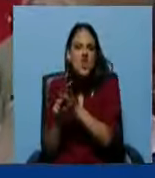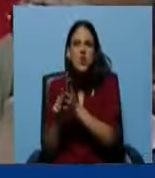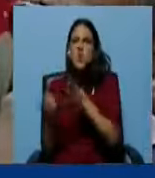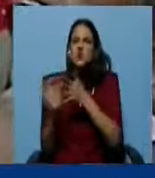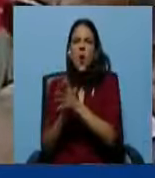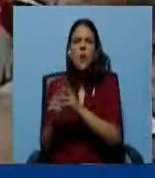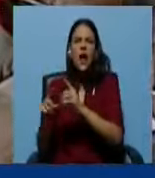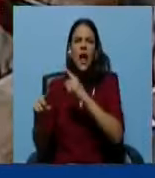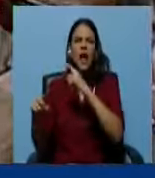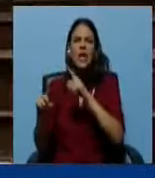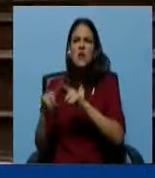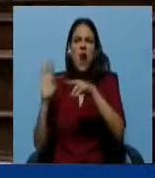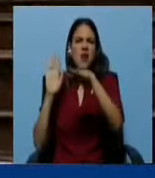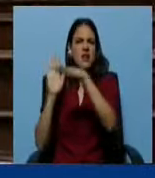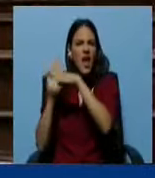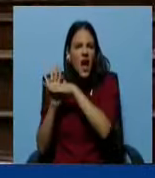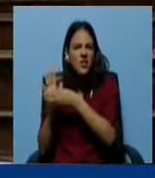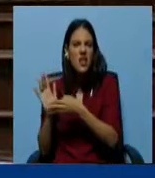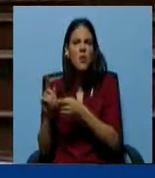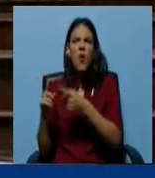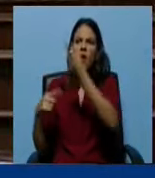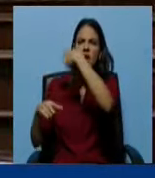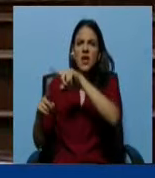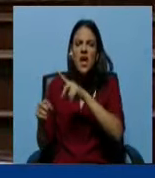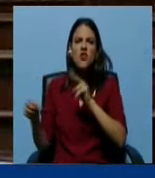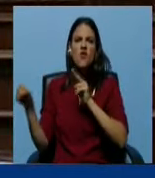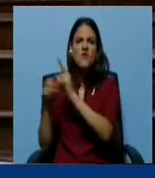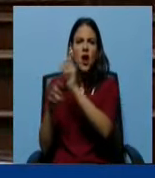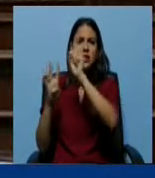disolventes, divisionistas,